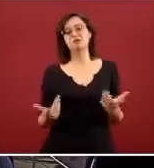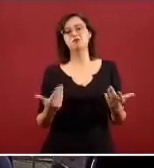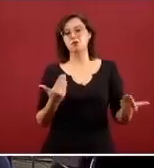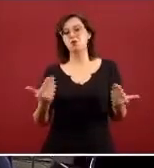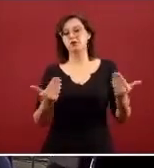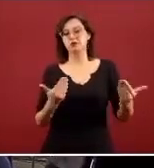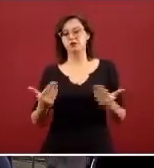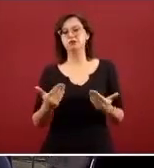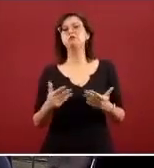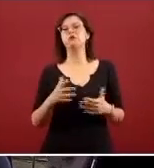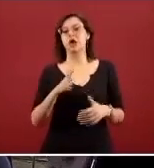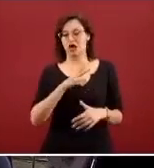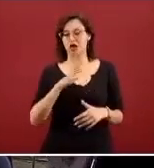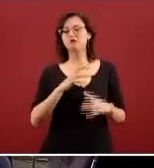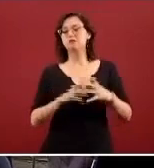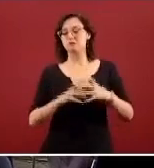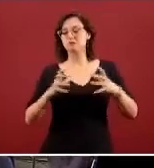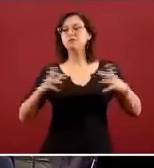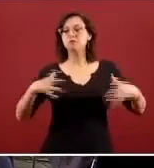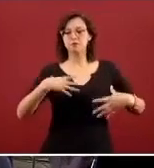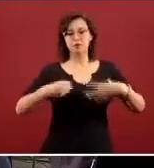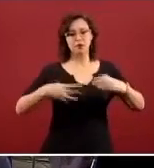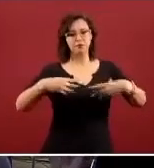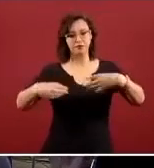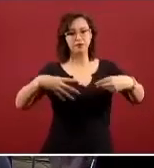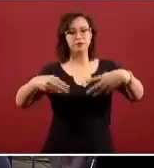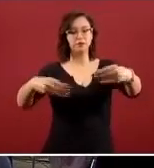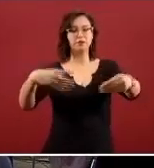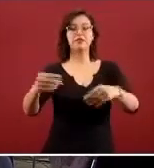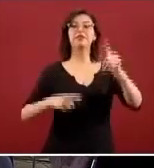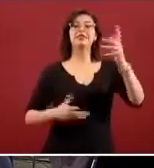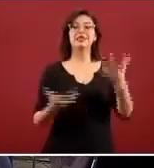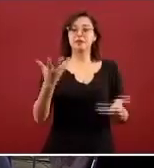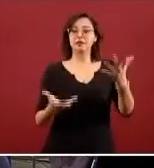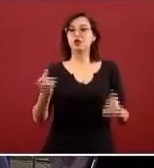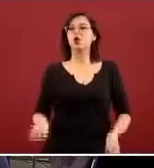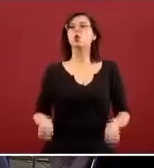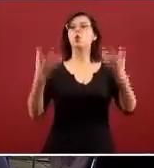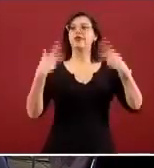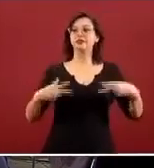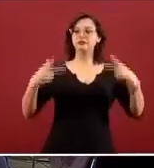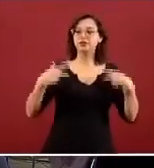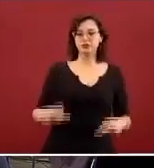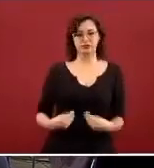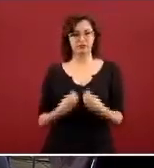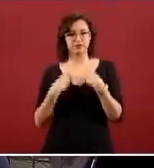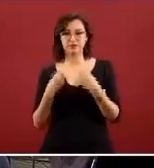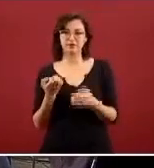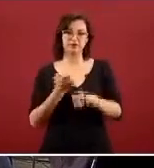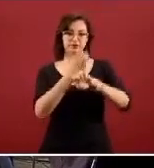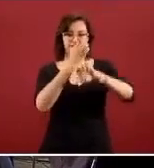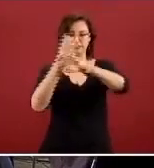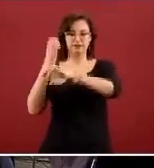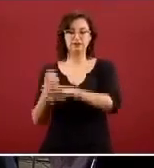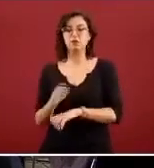sí mayor transmisión o mayor afectación en función de la tasa de incidencia acumulada. Entonces veamos cómo aquí se da la diferencia.